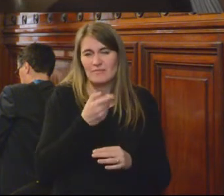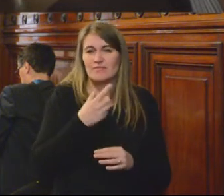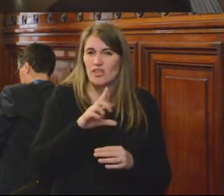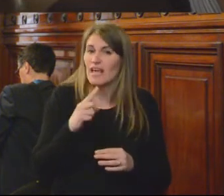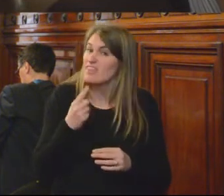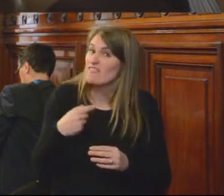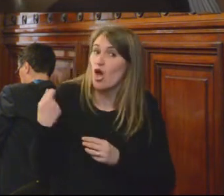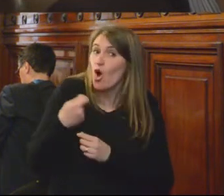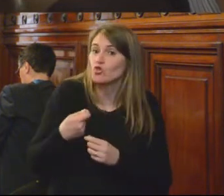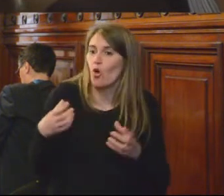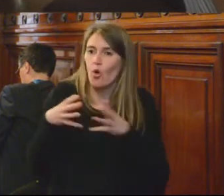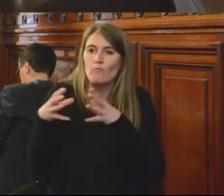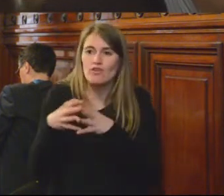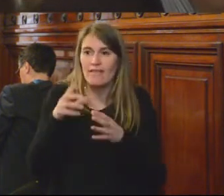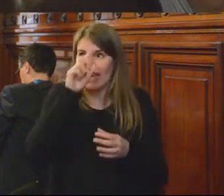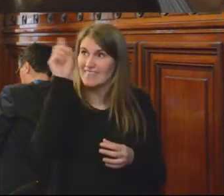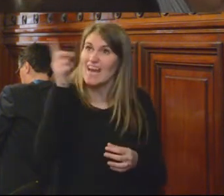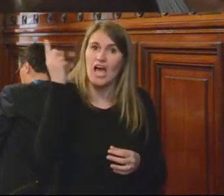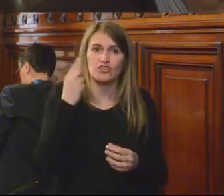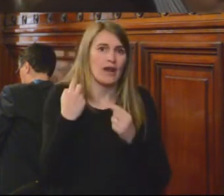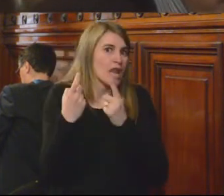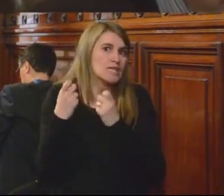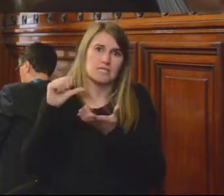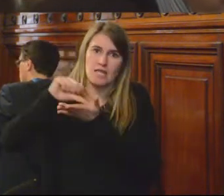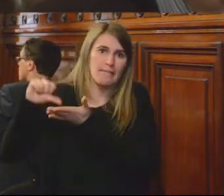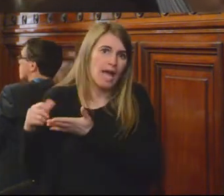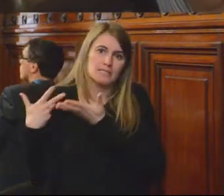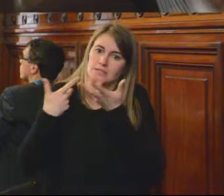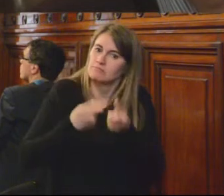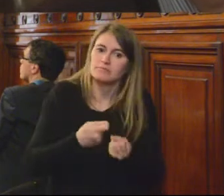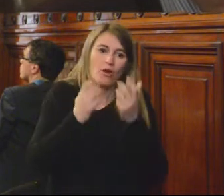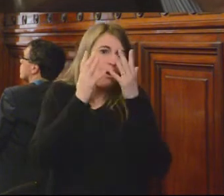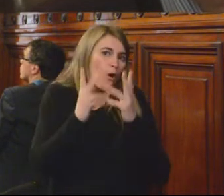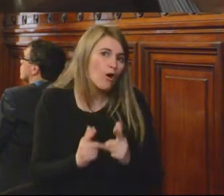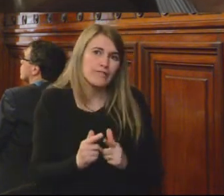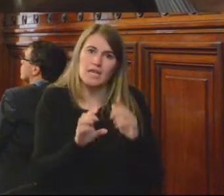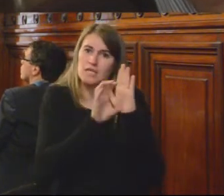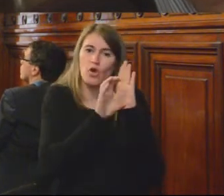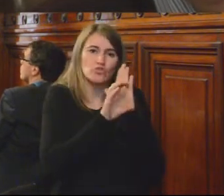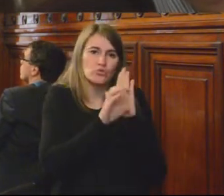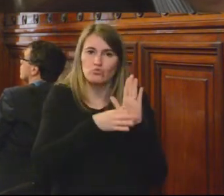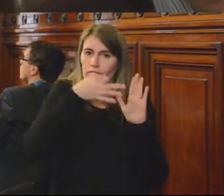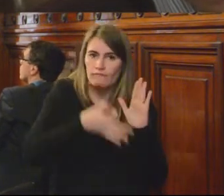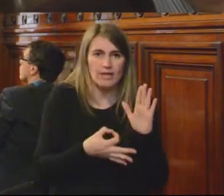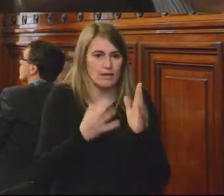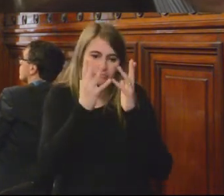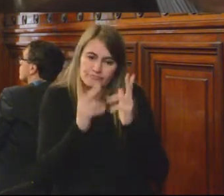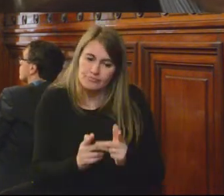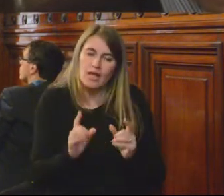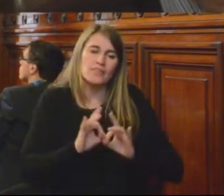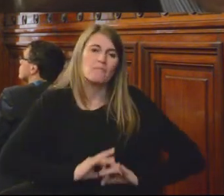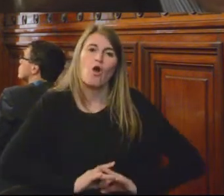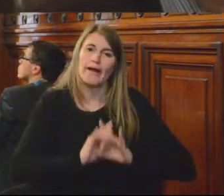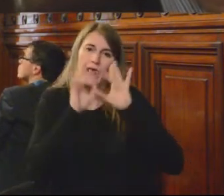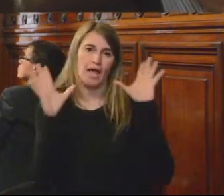actores de la comunidad internacional que ayuden al restablecimiento del orden constitucional y reconstrucción del sistema democrático a fin